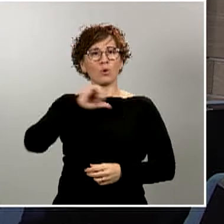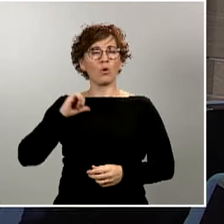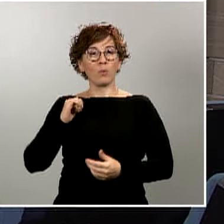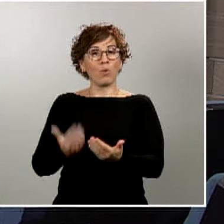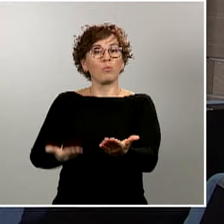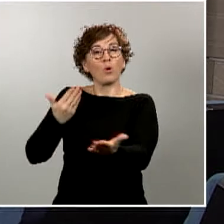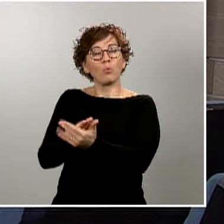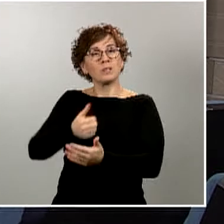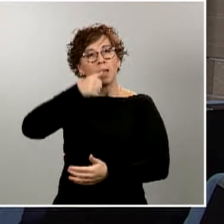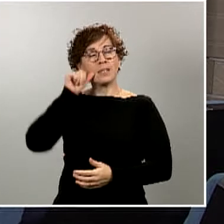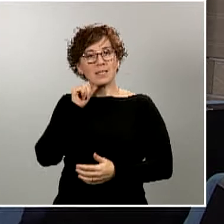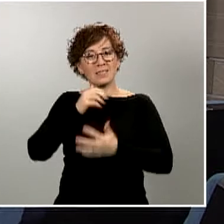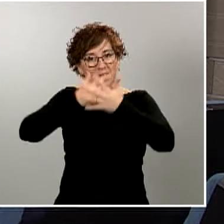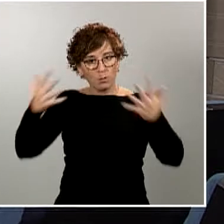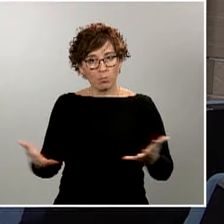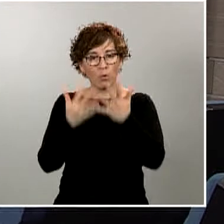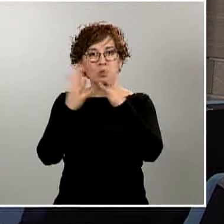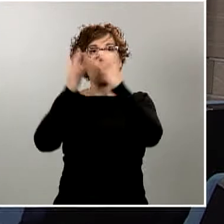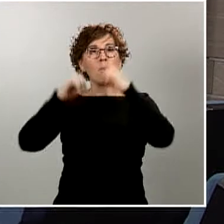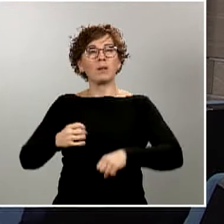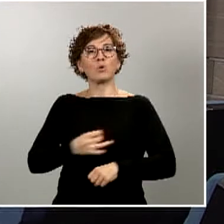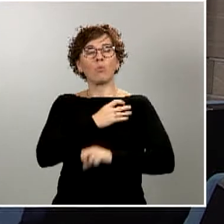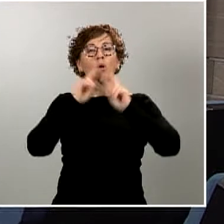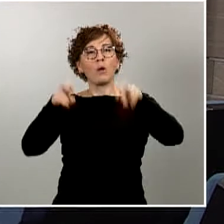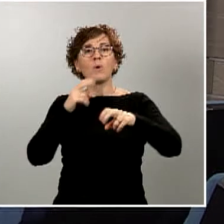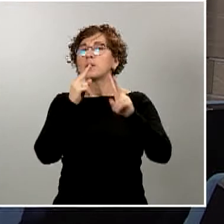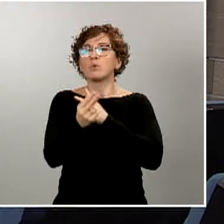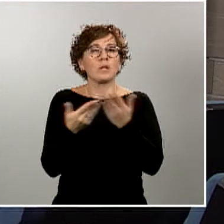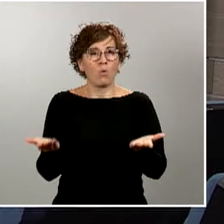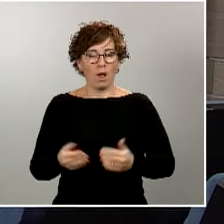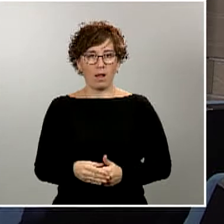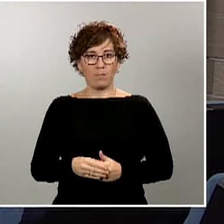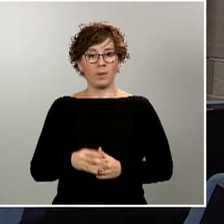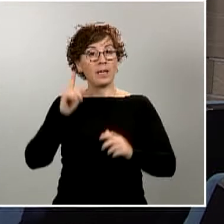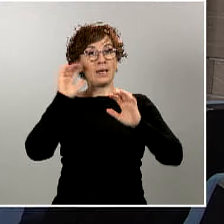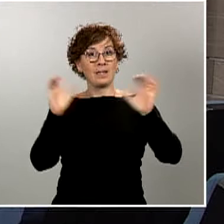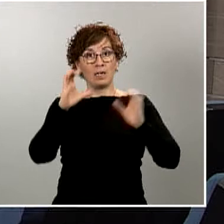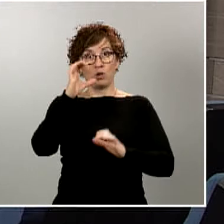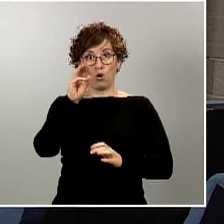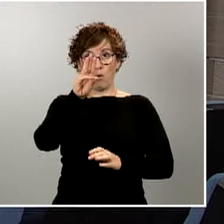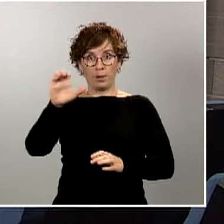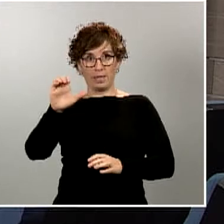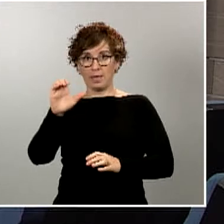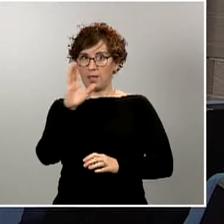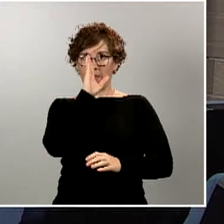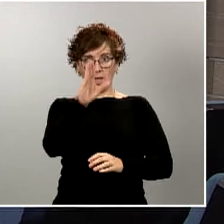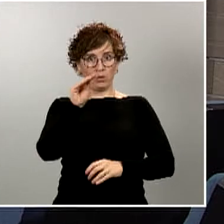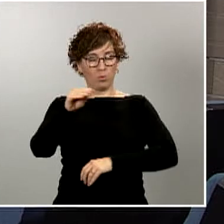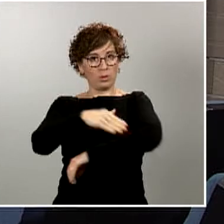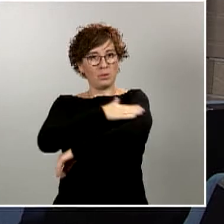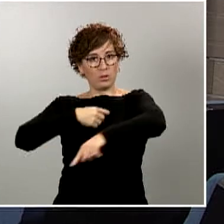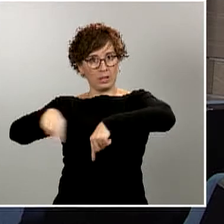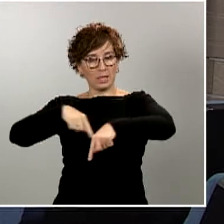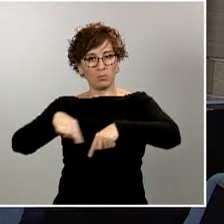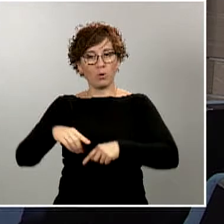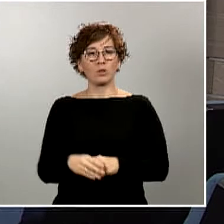de impulsar unos nuevos pactos de la Moncloa. Y la cadena COPE, de manera directa al ministro Ábalos, le pregunta si es un mal precedente la